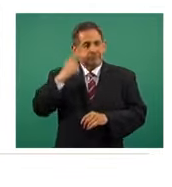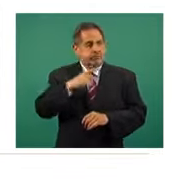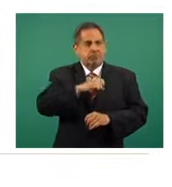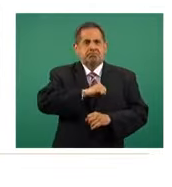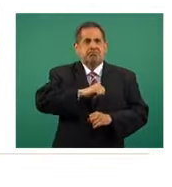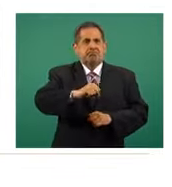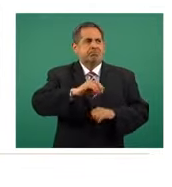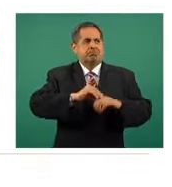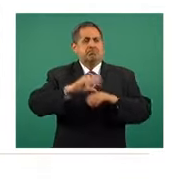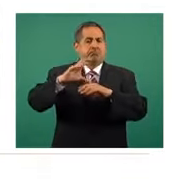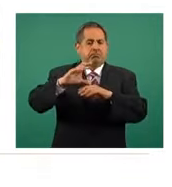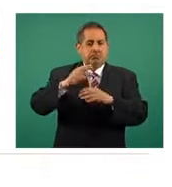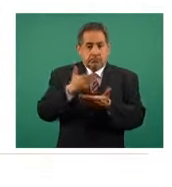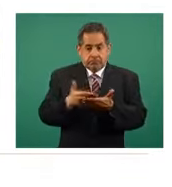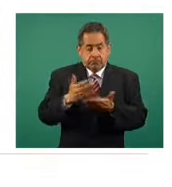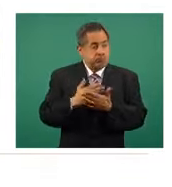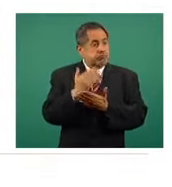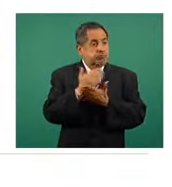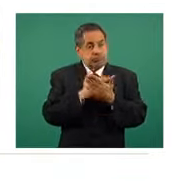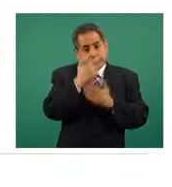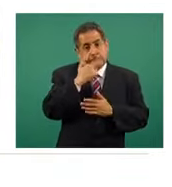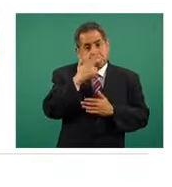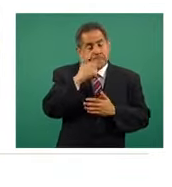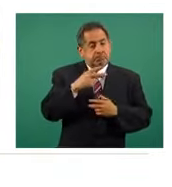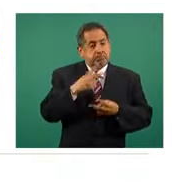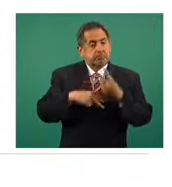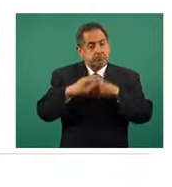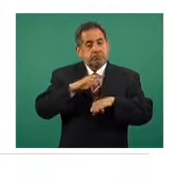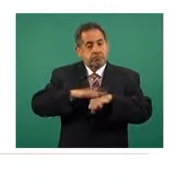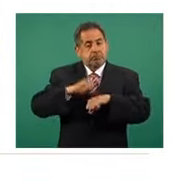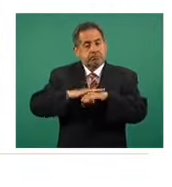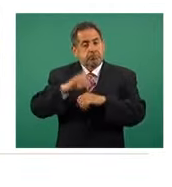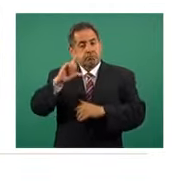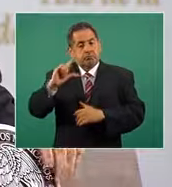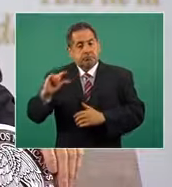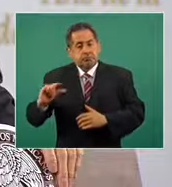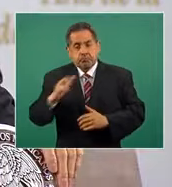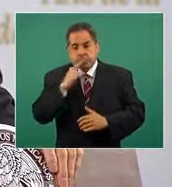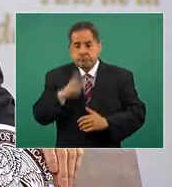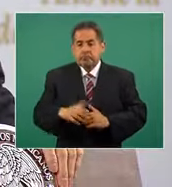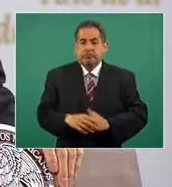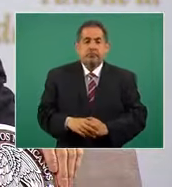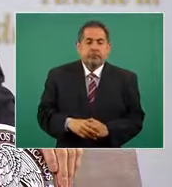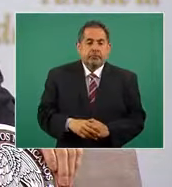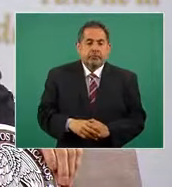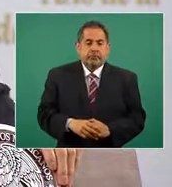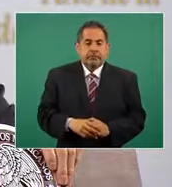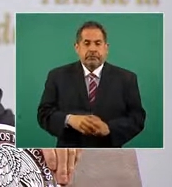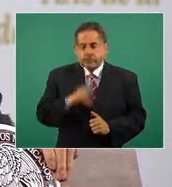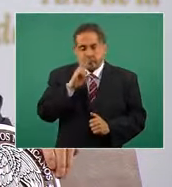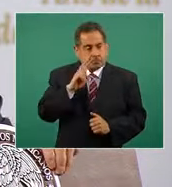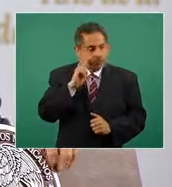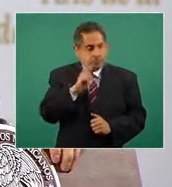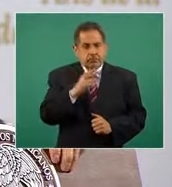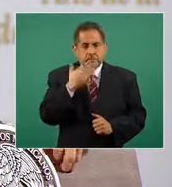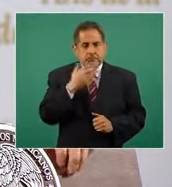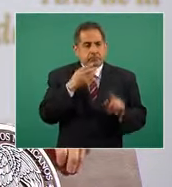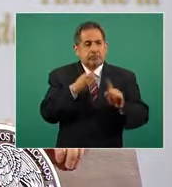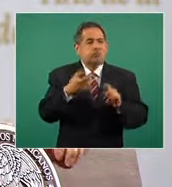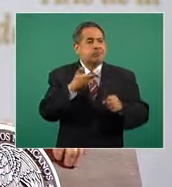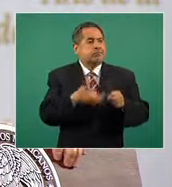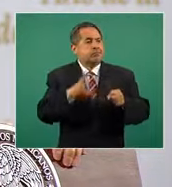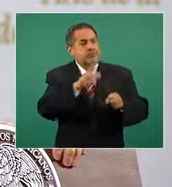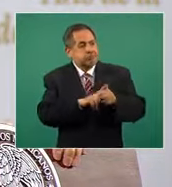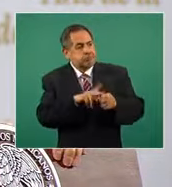la epidemia y en este momento tiene una buena tendencia de reducción. La siguiente. Se ve consistentemente porque su